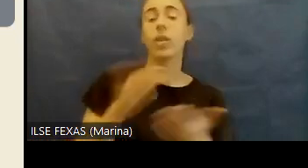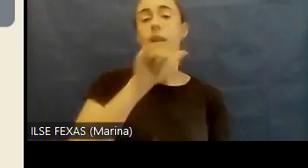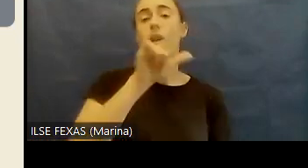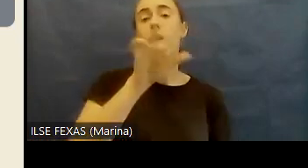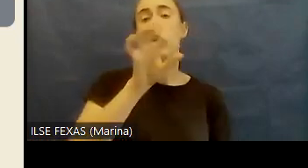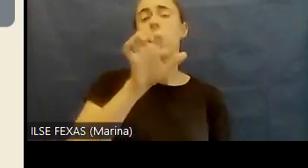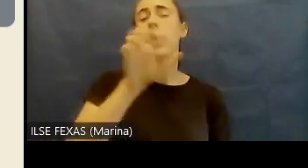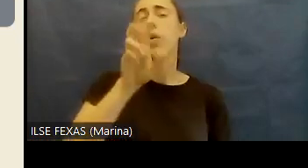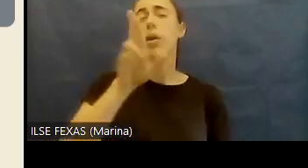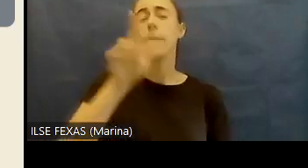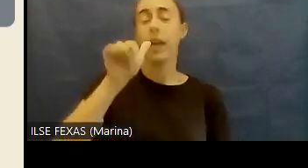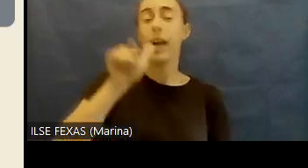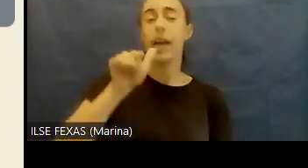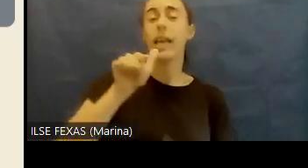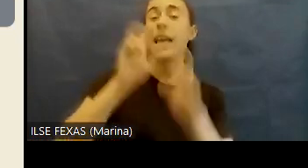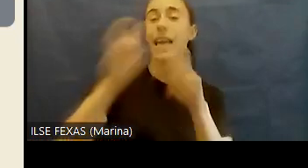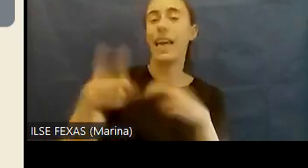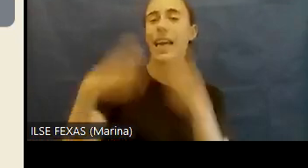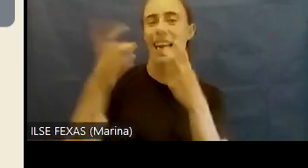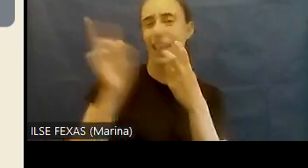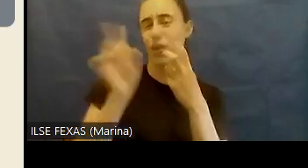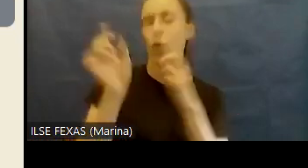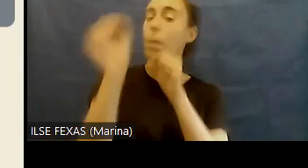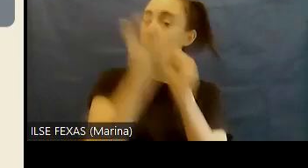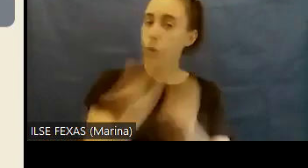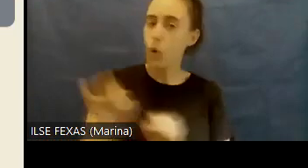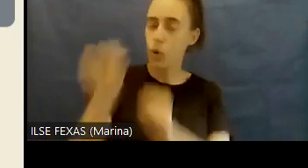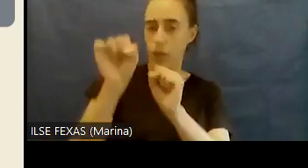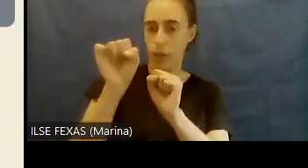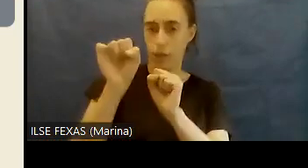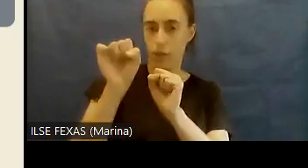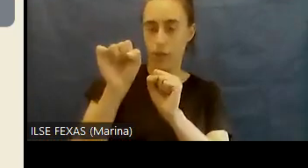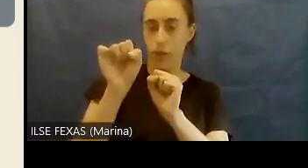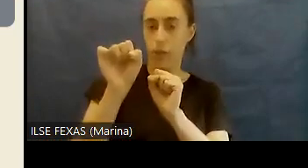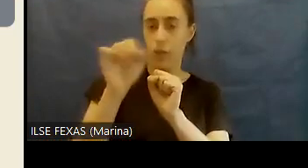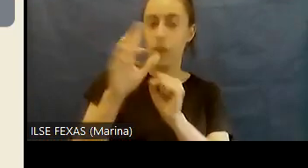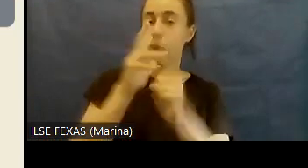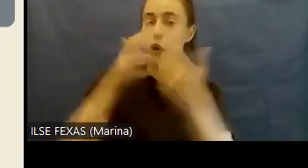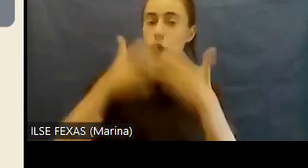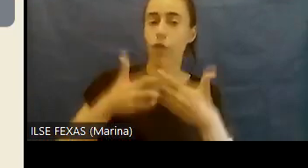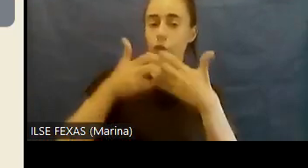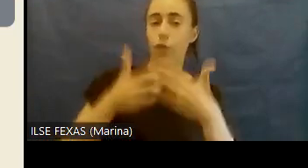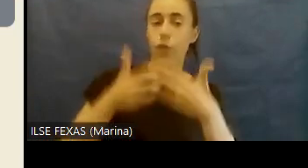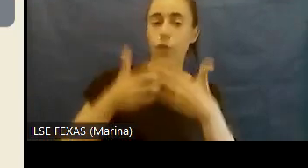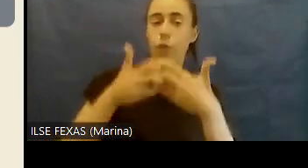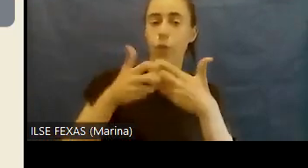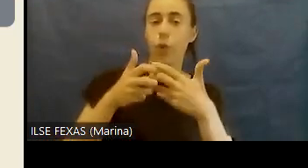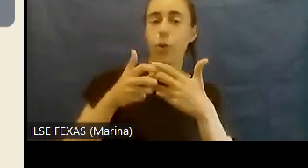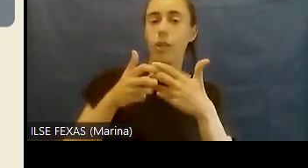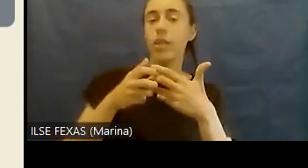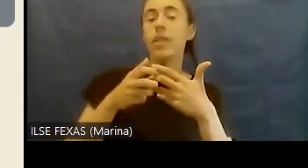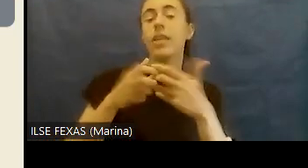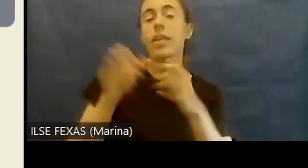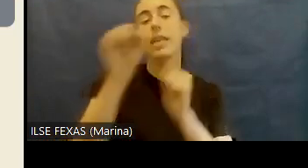como regenerador, sino como protector de los hepatocitos, también por la función inmunoprotectora a nivel de la